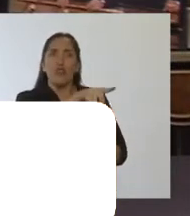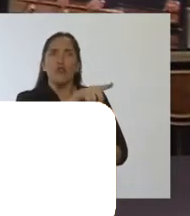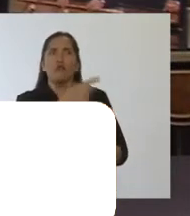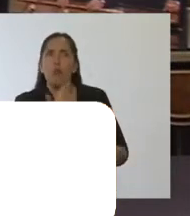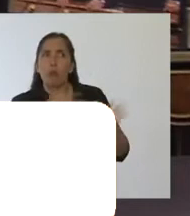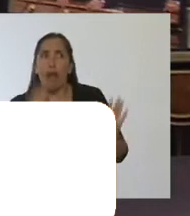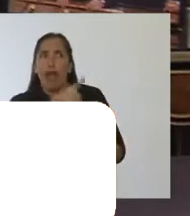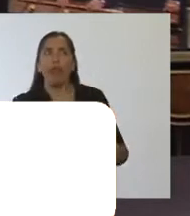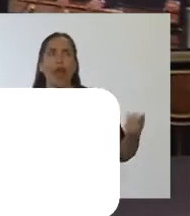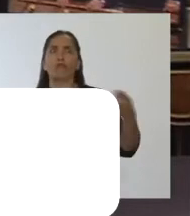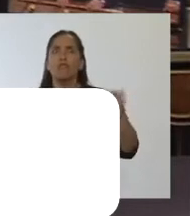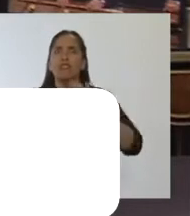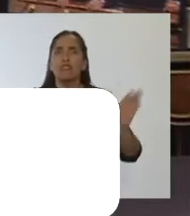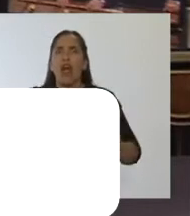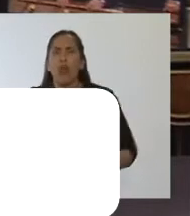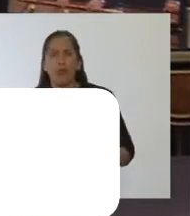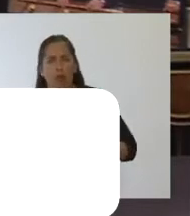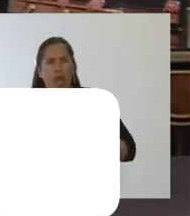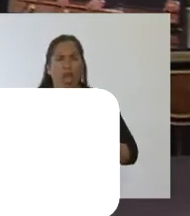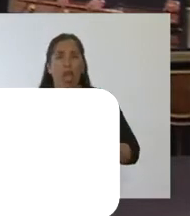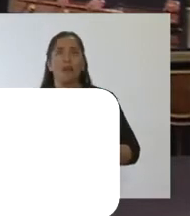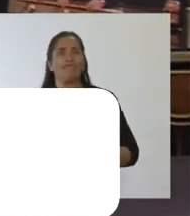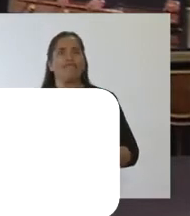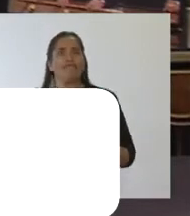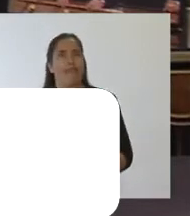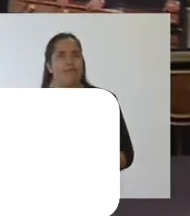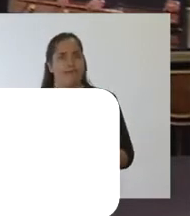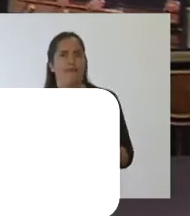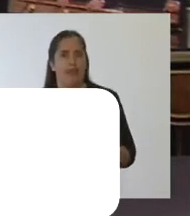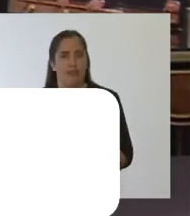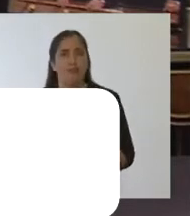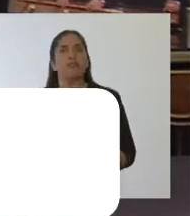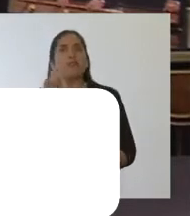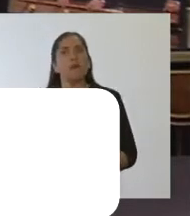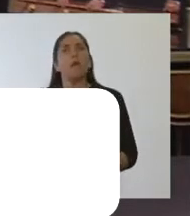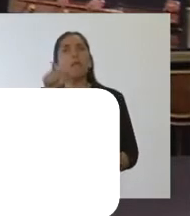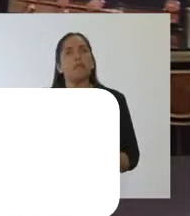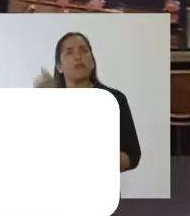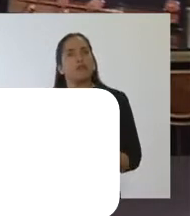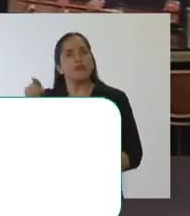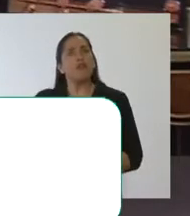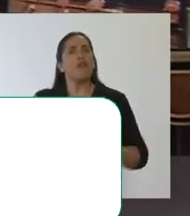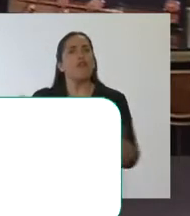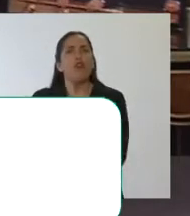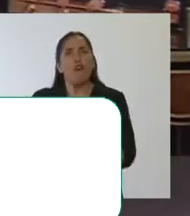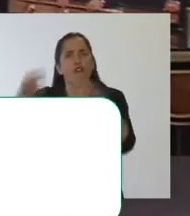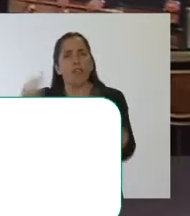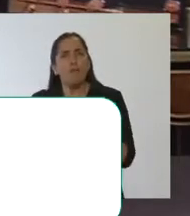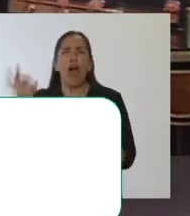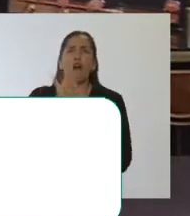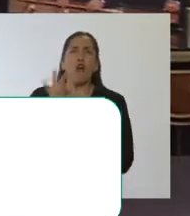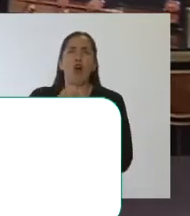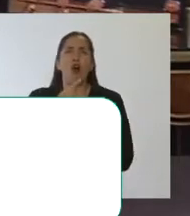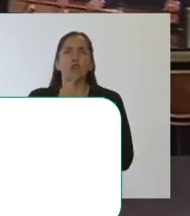coronavirus. Tercero, las personas que hayan estado en contacto estrecho con los casos confirmados o casos